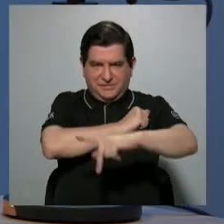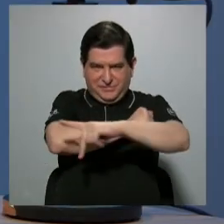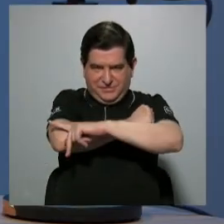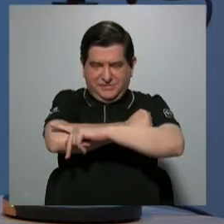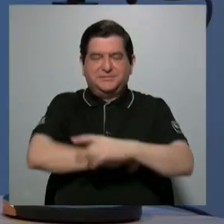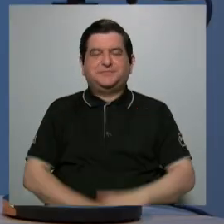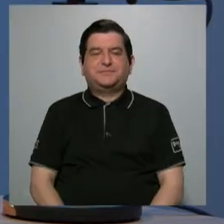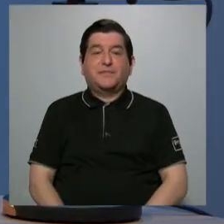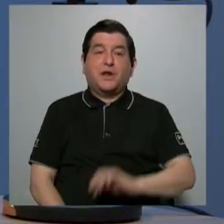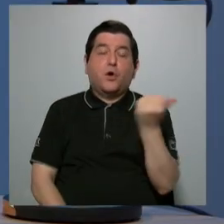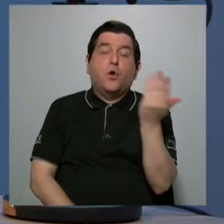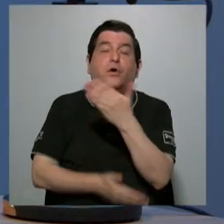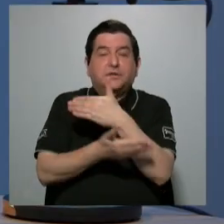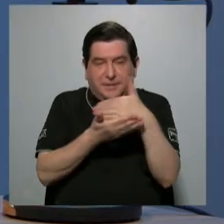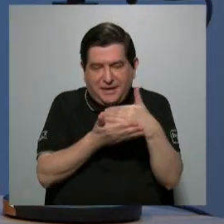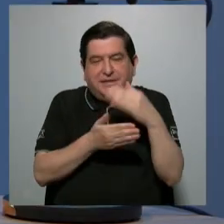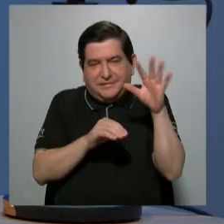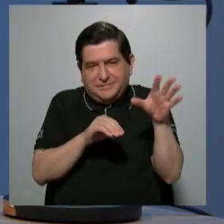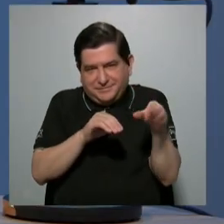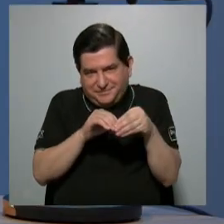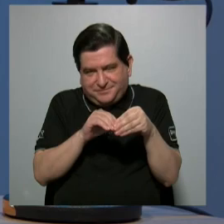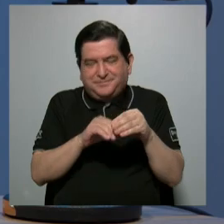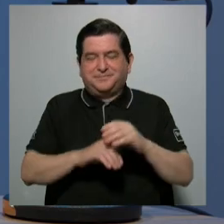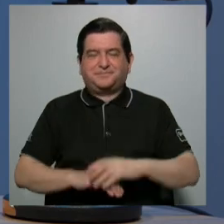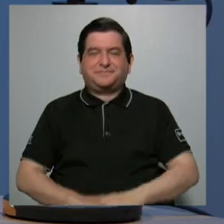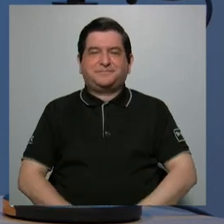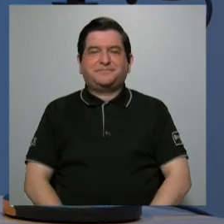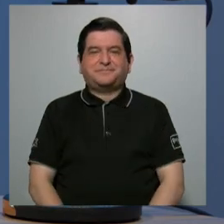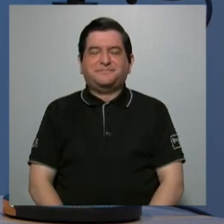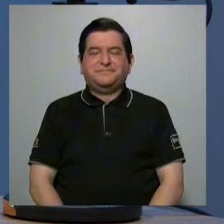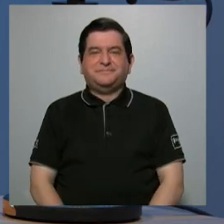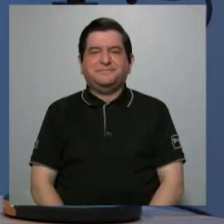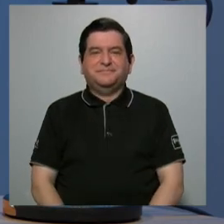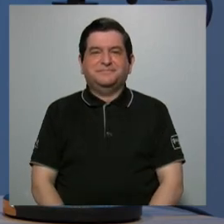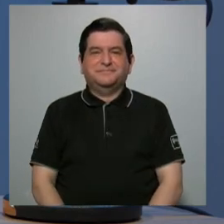país y otro pedacito que queda por ahí. Y